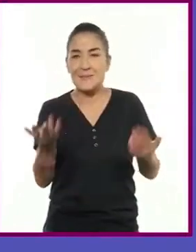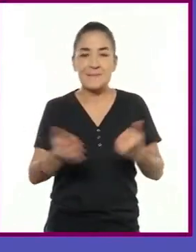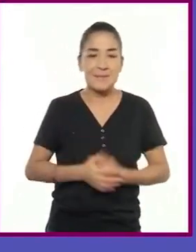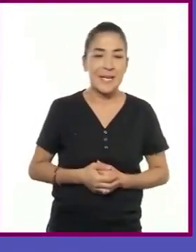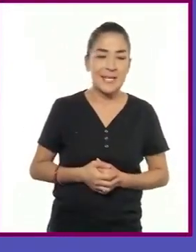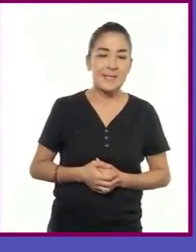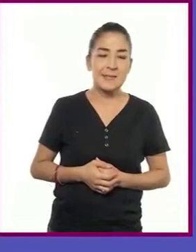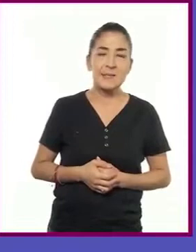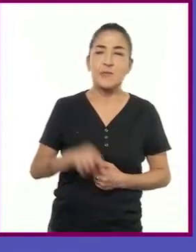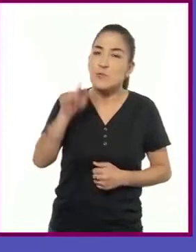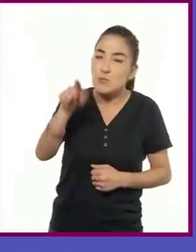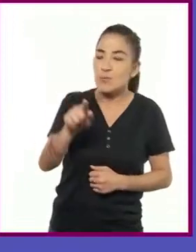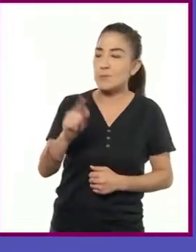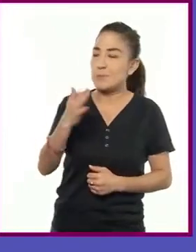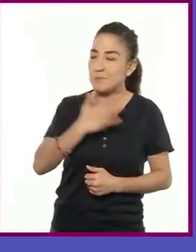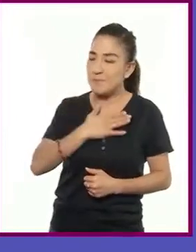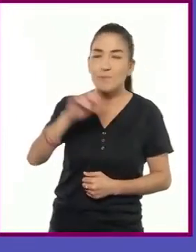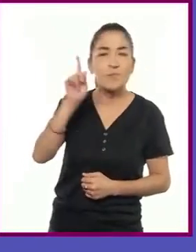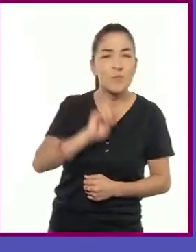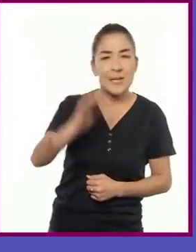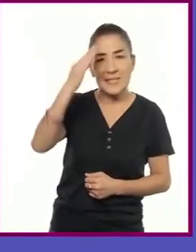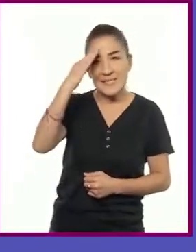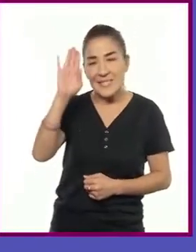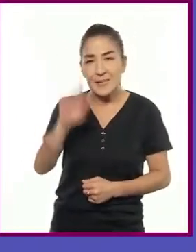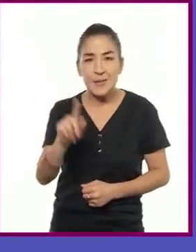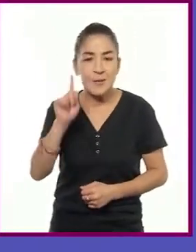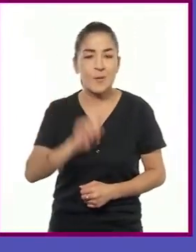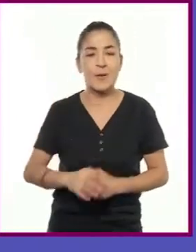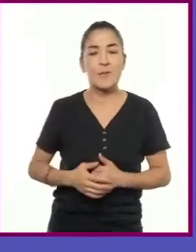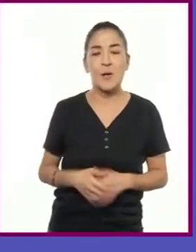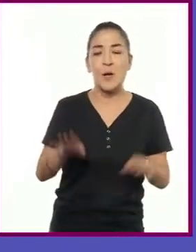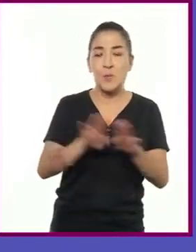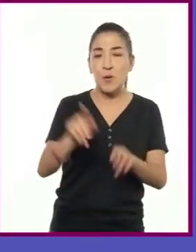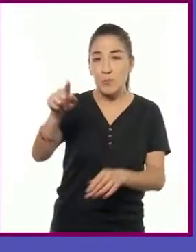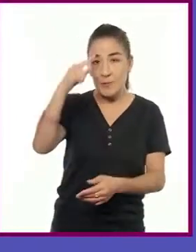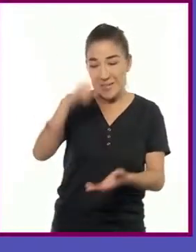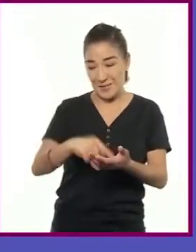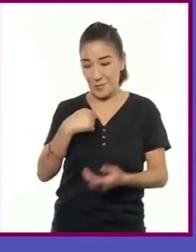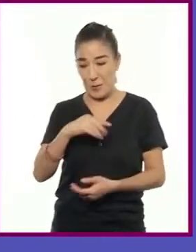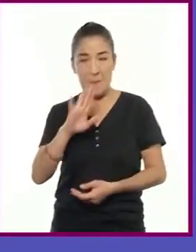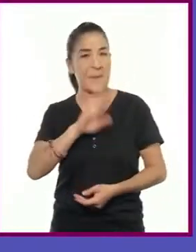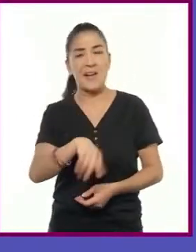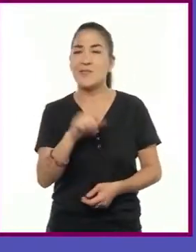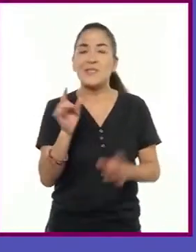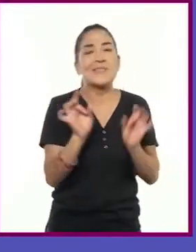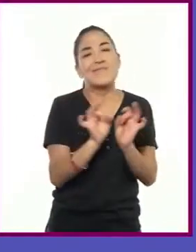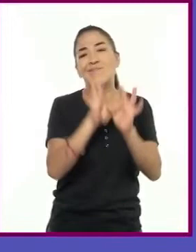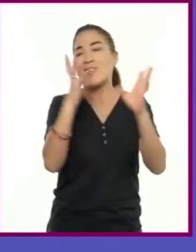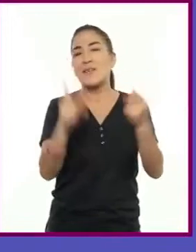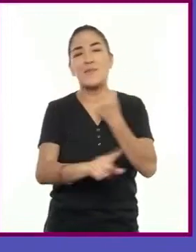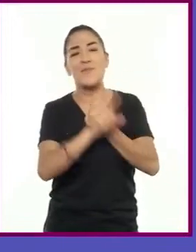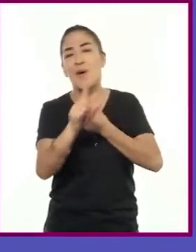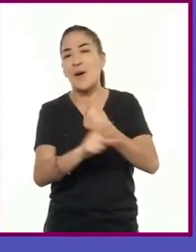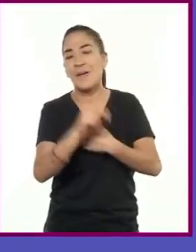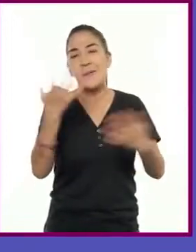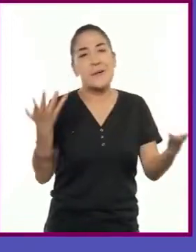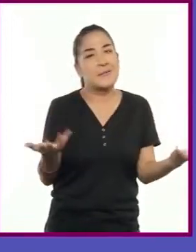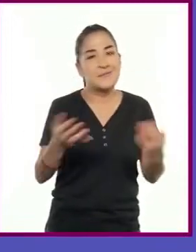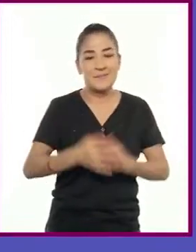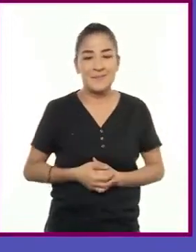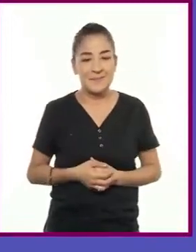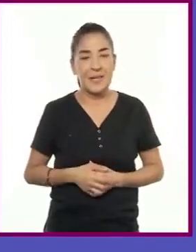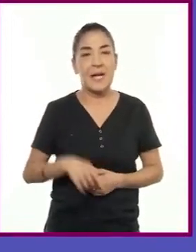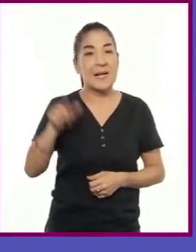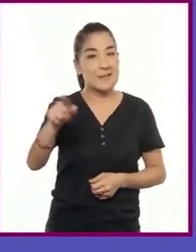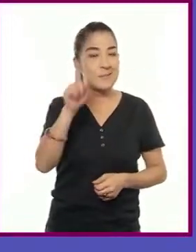señora, vos sabéis bien que por mi negligencia no habrá sido, mas no siempre suceden las cosas como los hombres desean. Ella le